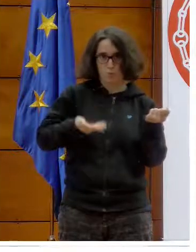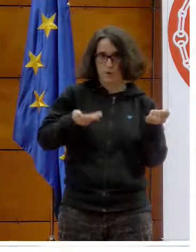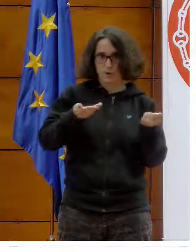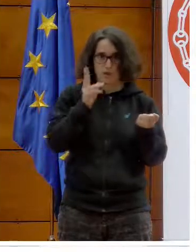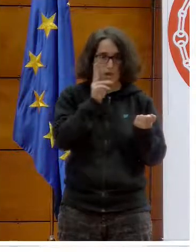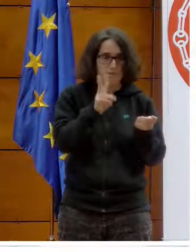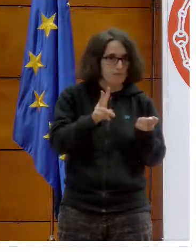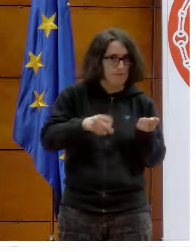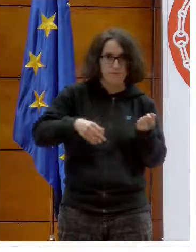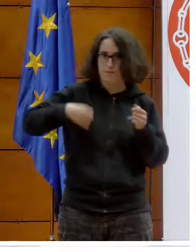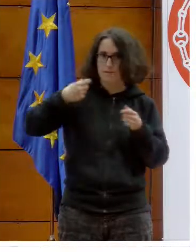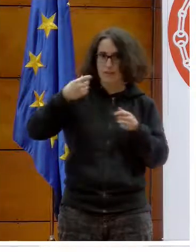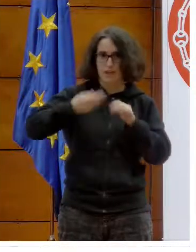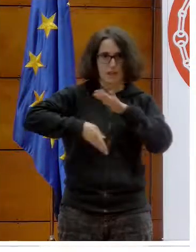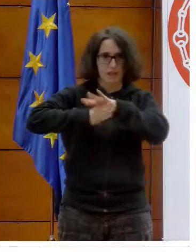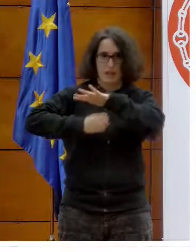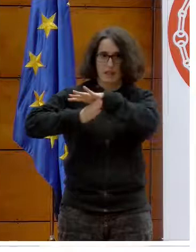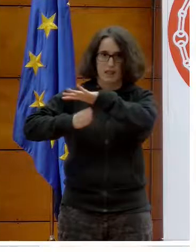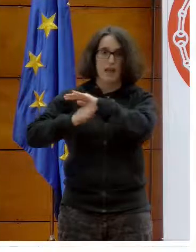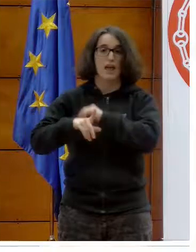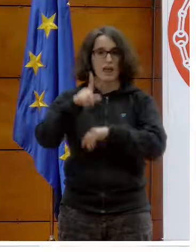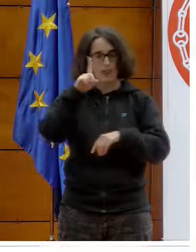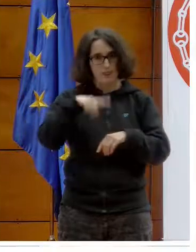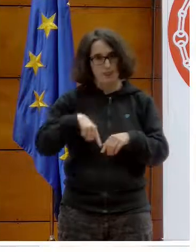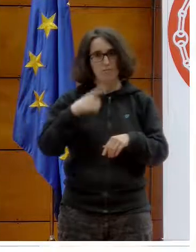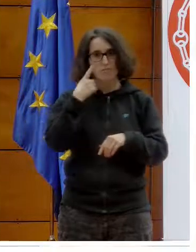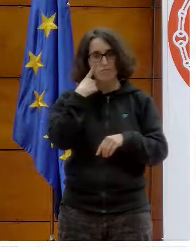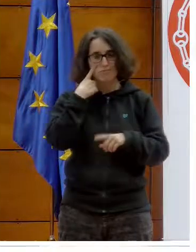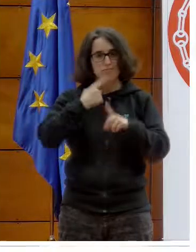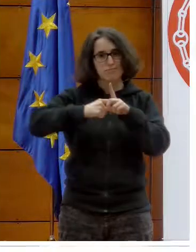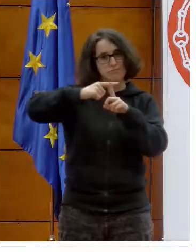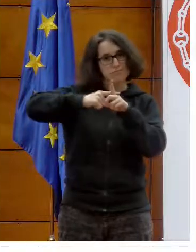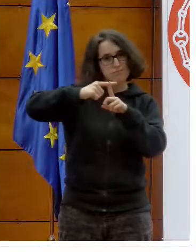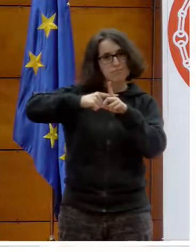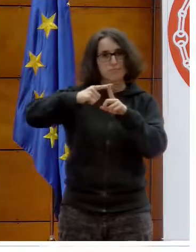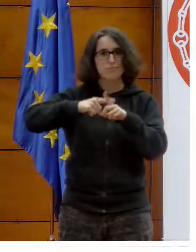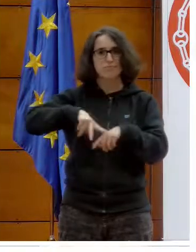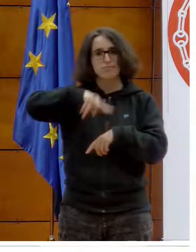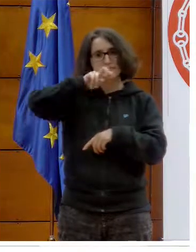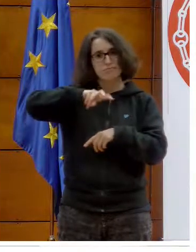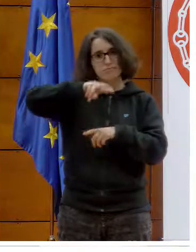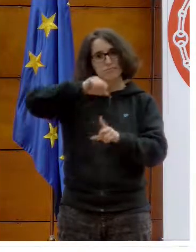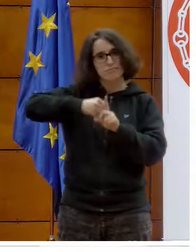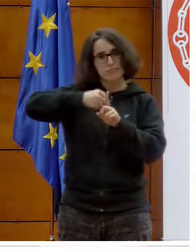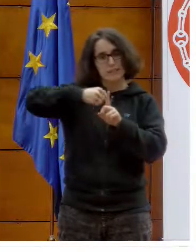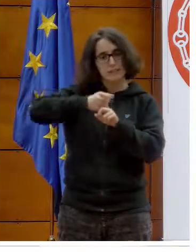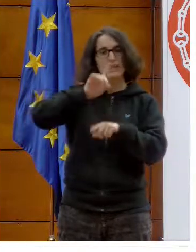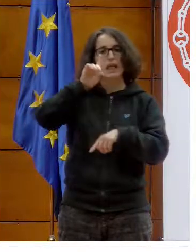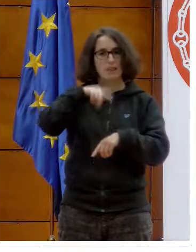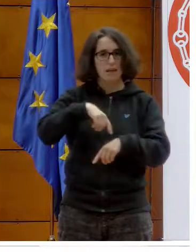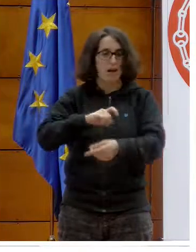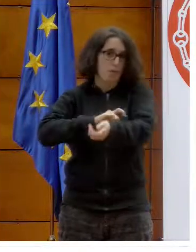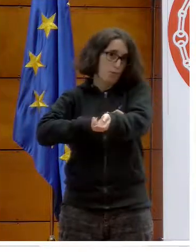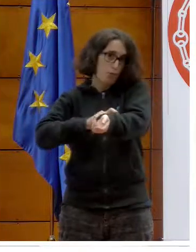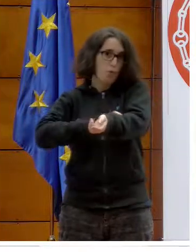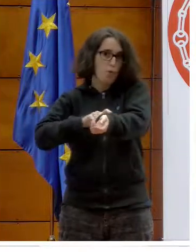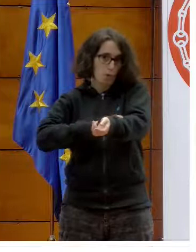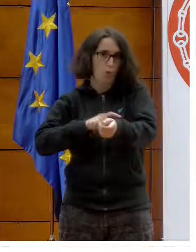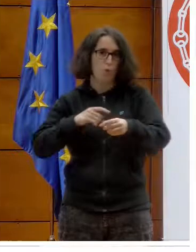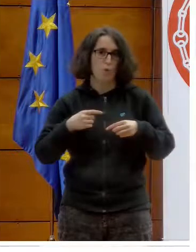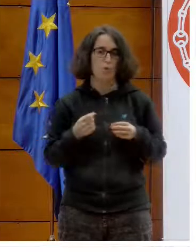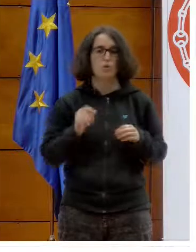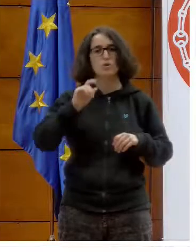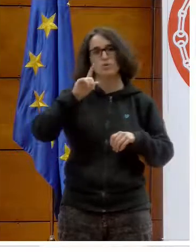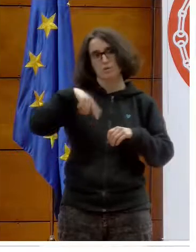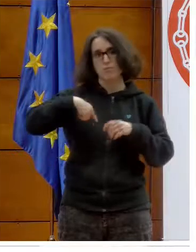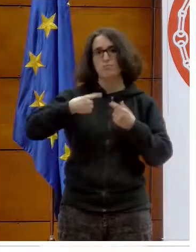Podemos medir saturación de oxígeno también durante y después. Si habíamos medido el nivel de glucosa, lo volveremos a medir al acabar la sesión para ver qué